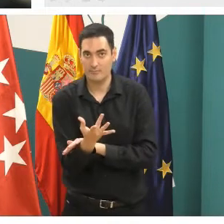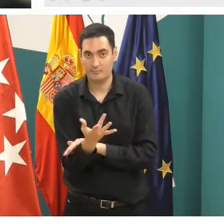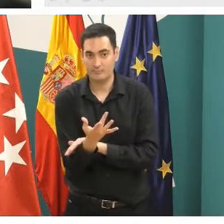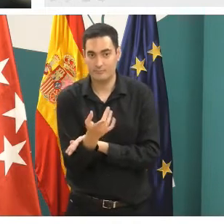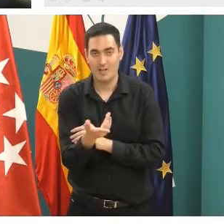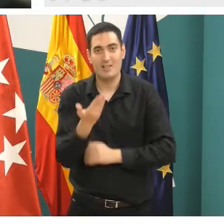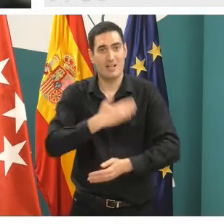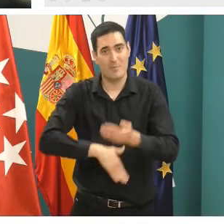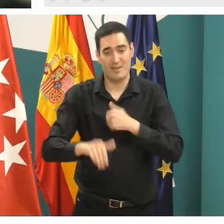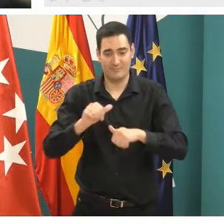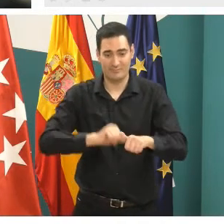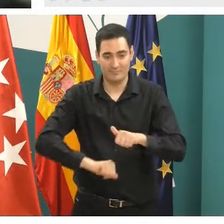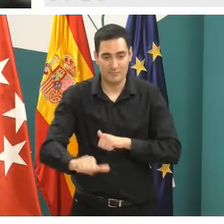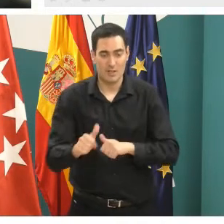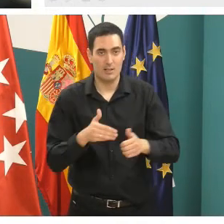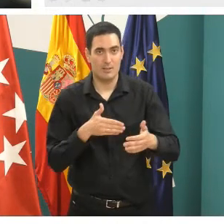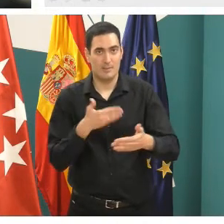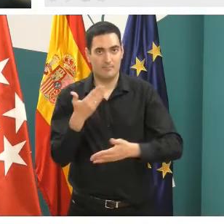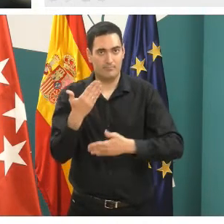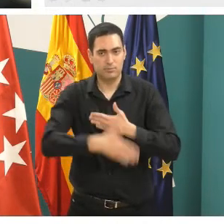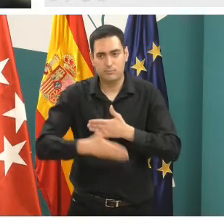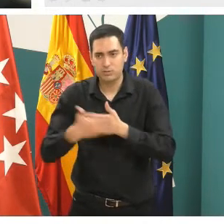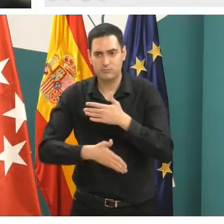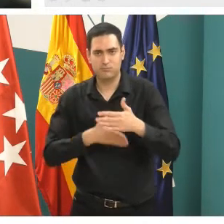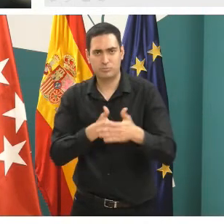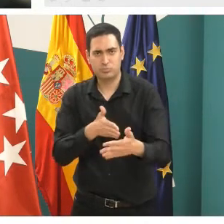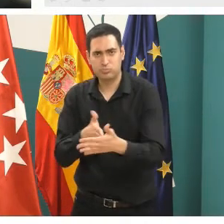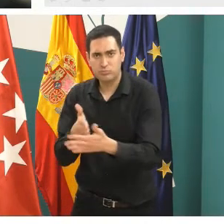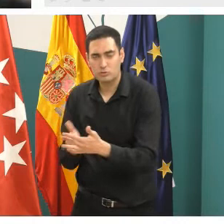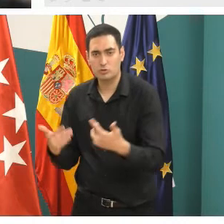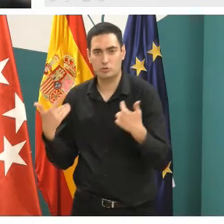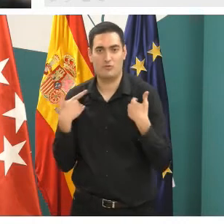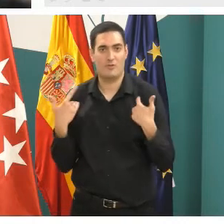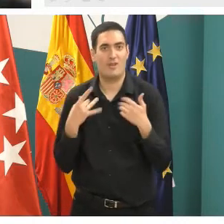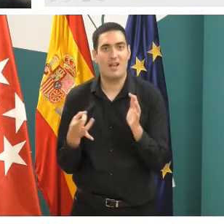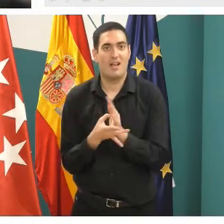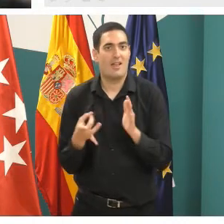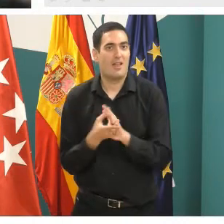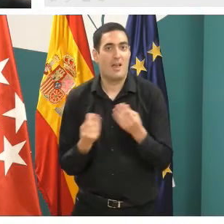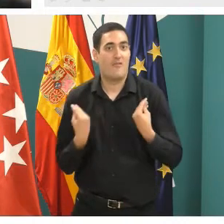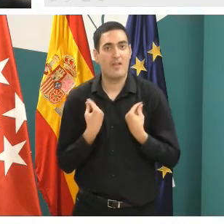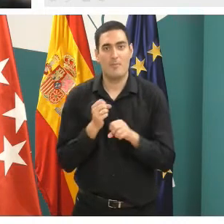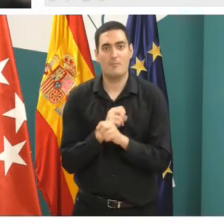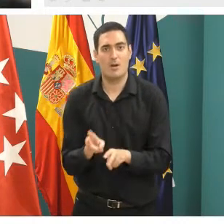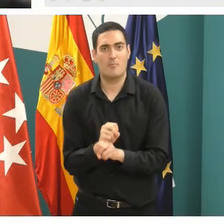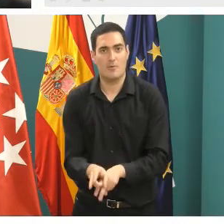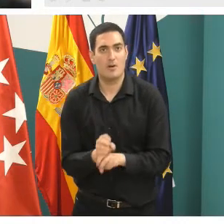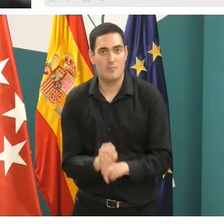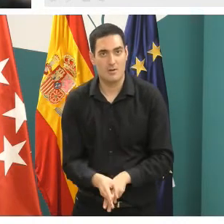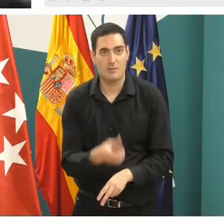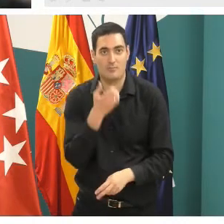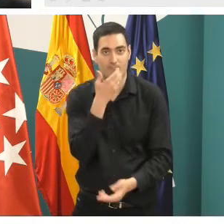de discapacidad, de limitación, de sufrimiento, de deterioro en la calidad de vida y van asociadas a morbilidad y